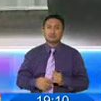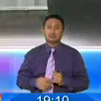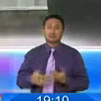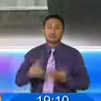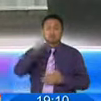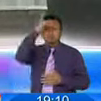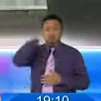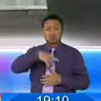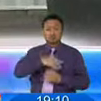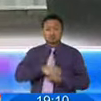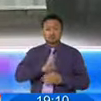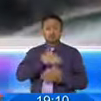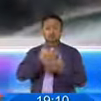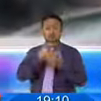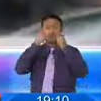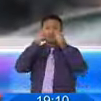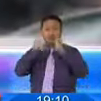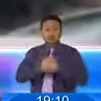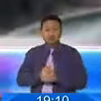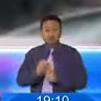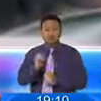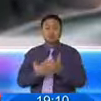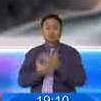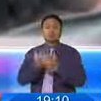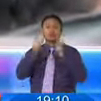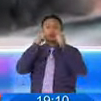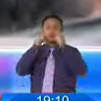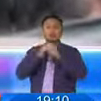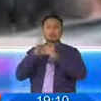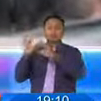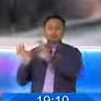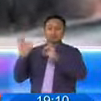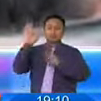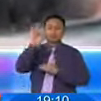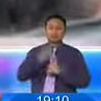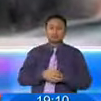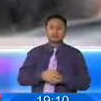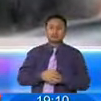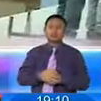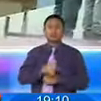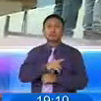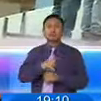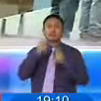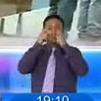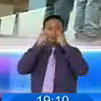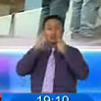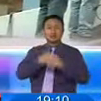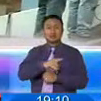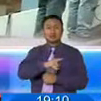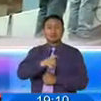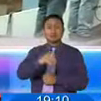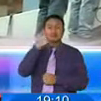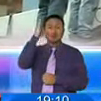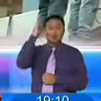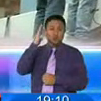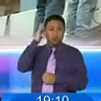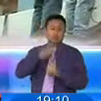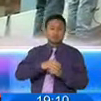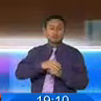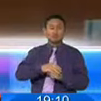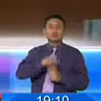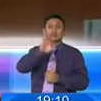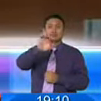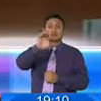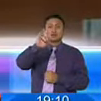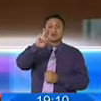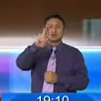Pleno que también llegó a la Fiscalía General, designando como fiscal encargado al fiscal del Carchi, Edwin Paul Pérez Reina, en reemplazo